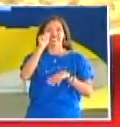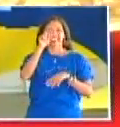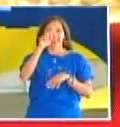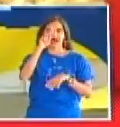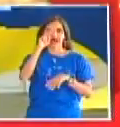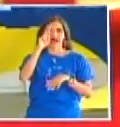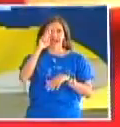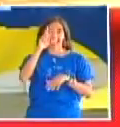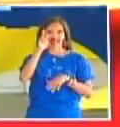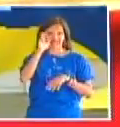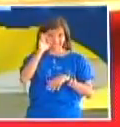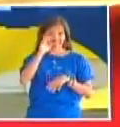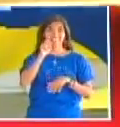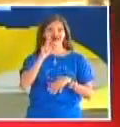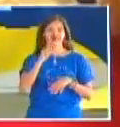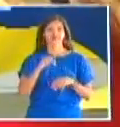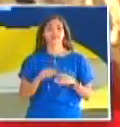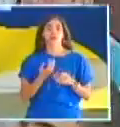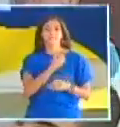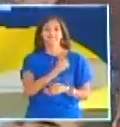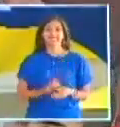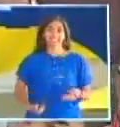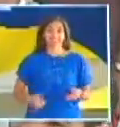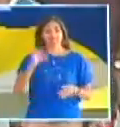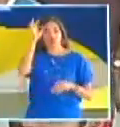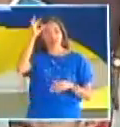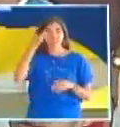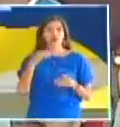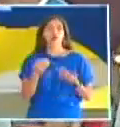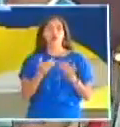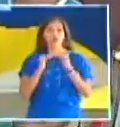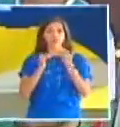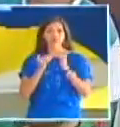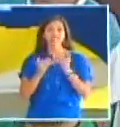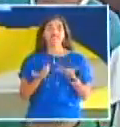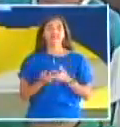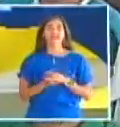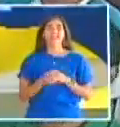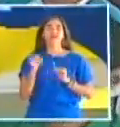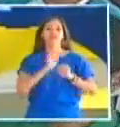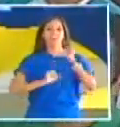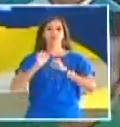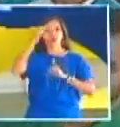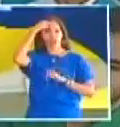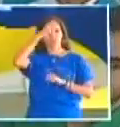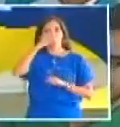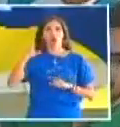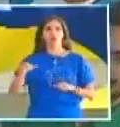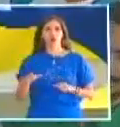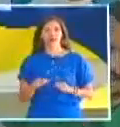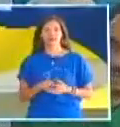Saab, presidente del Consejo Moral Republicano y defensor del pueblo.